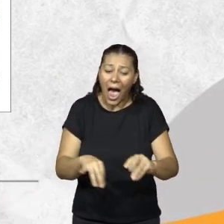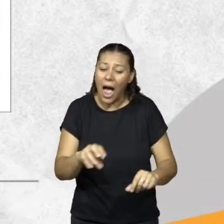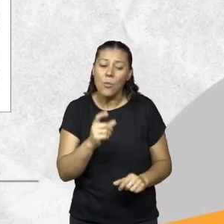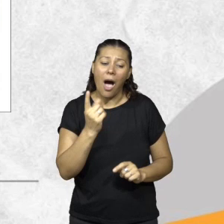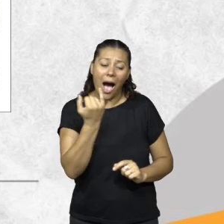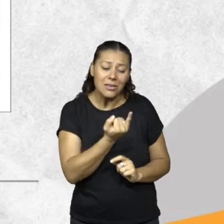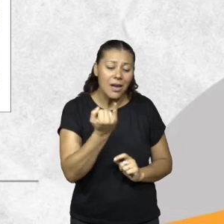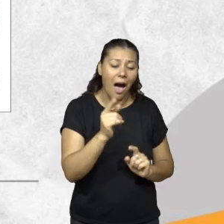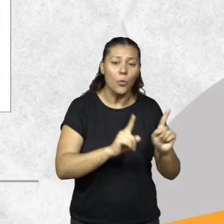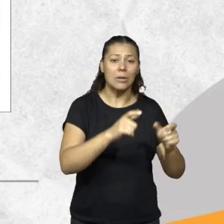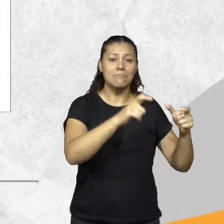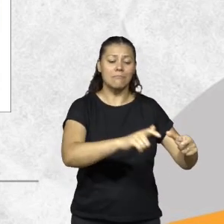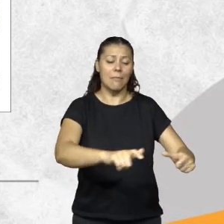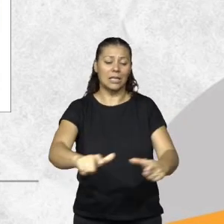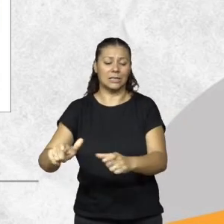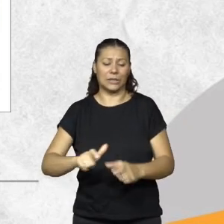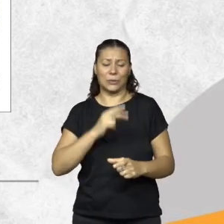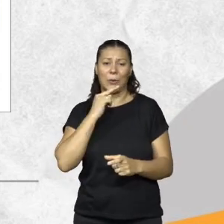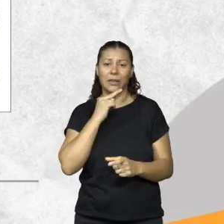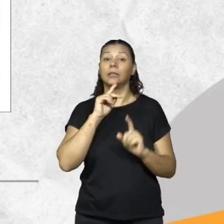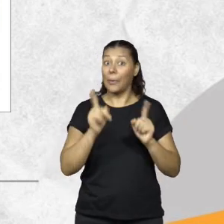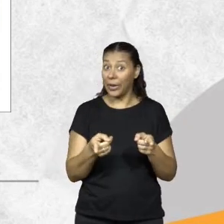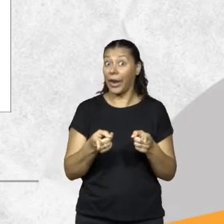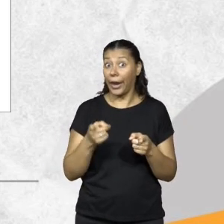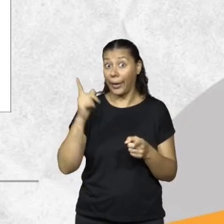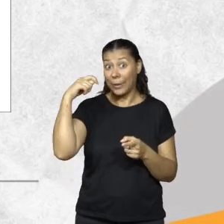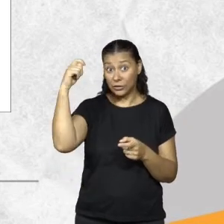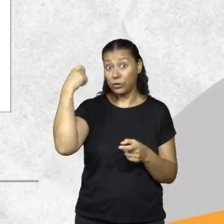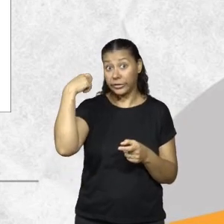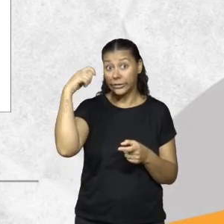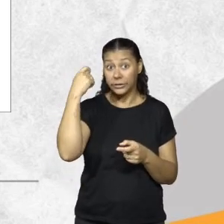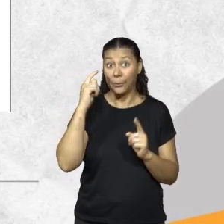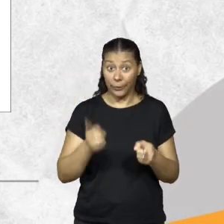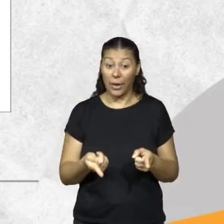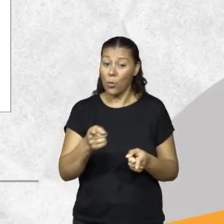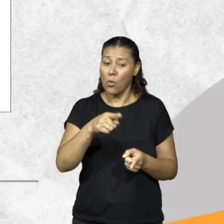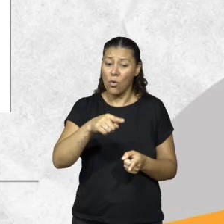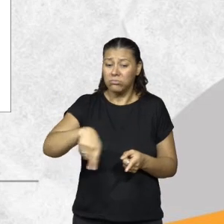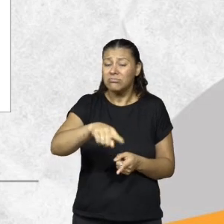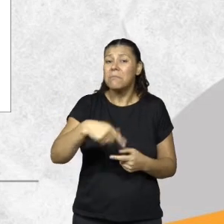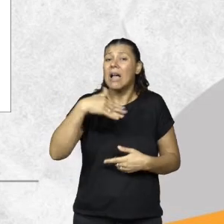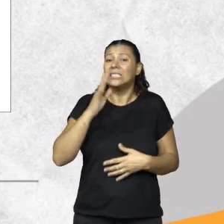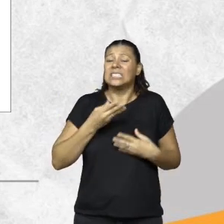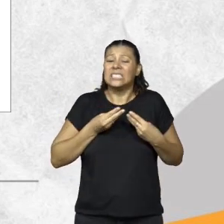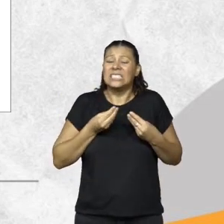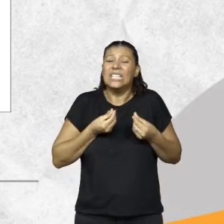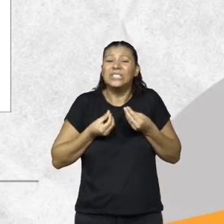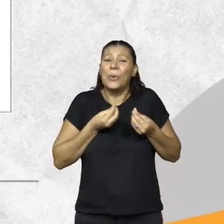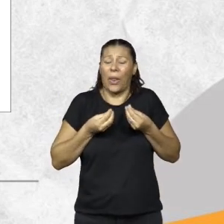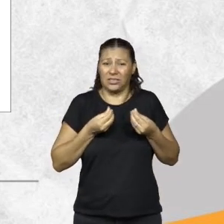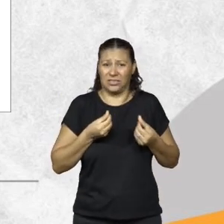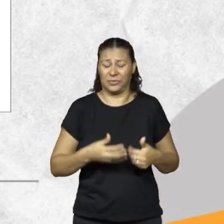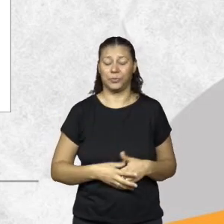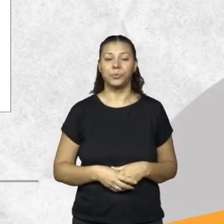mascotas, que también son muy sensibles a este tipo de toxinas. Bueno, entonces, ¿cómo hacemos para actualizar